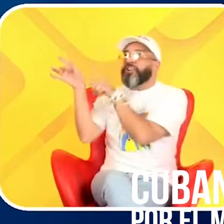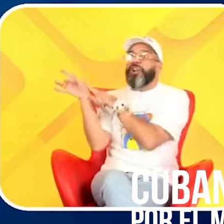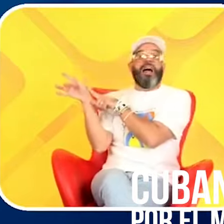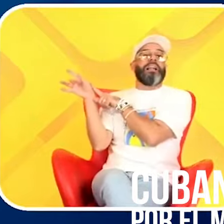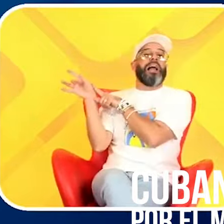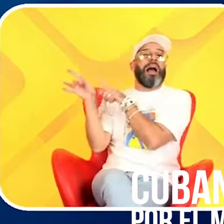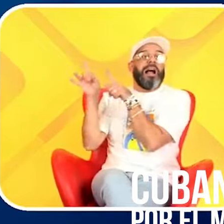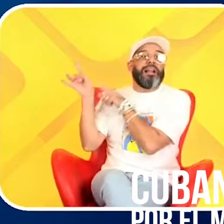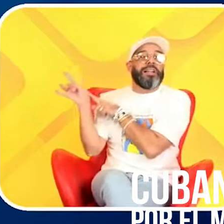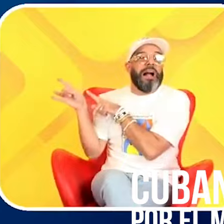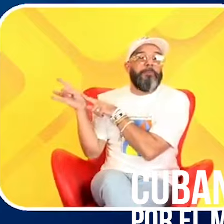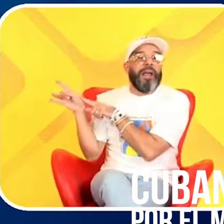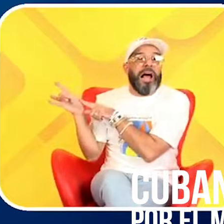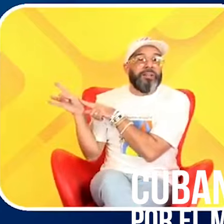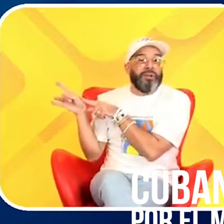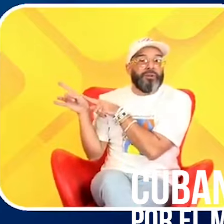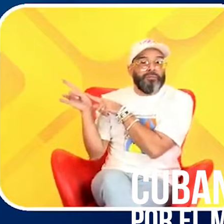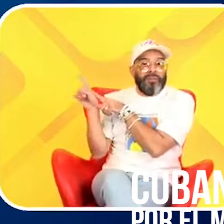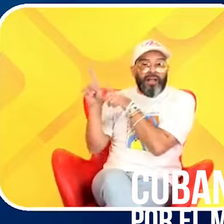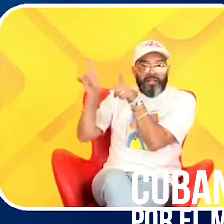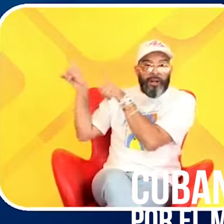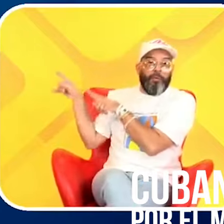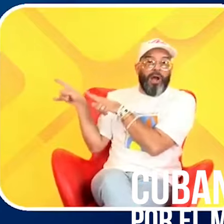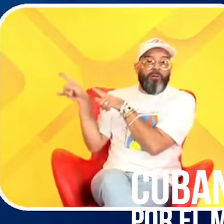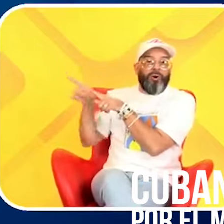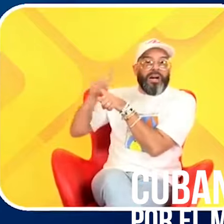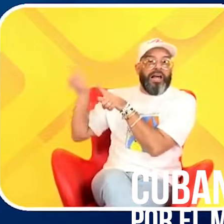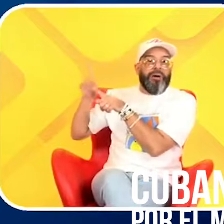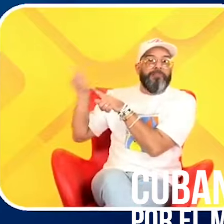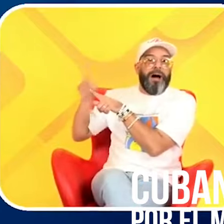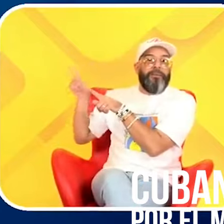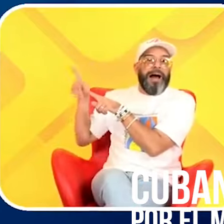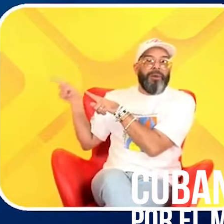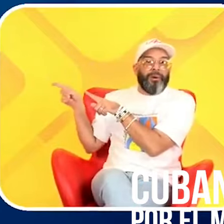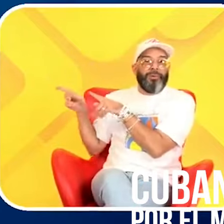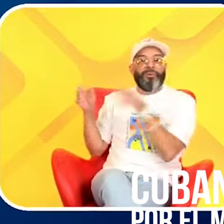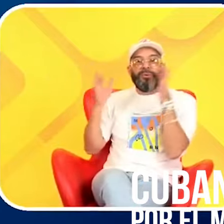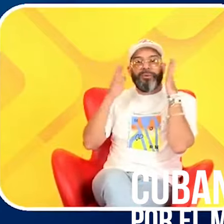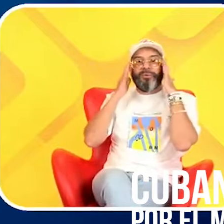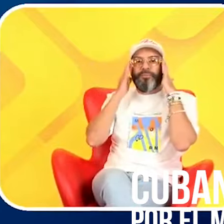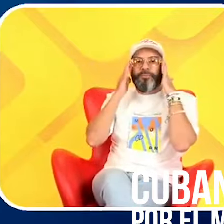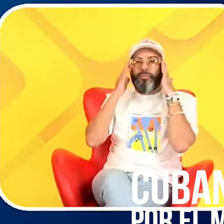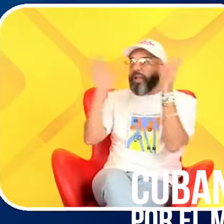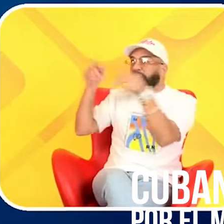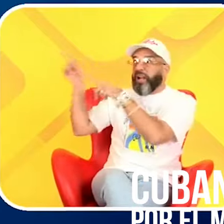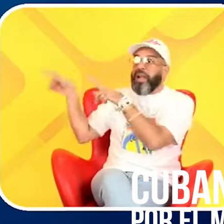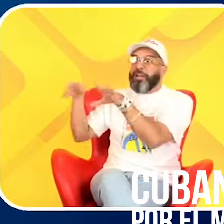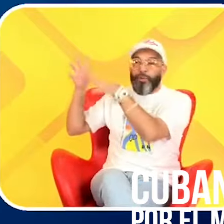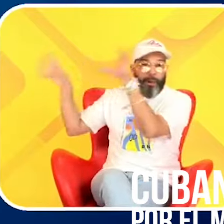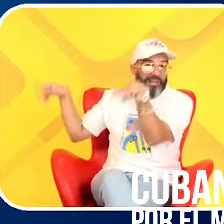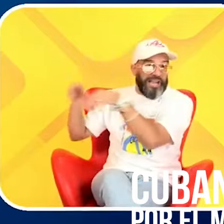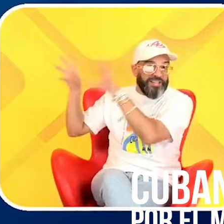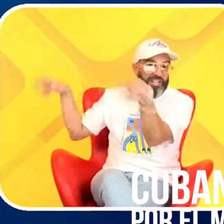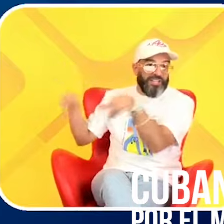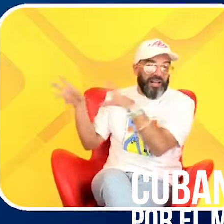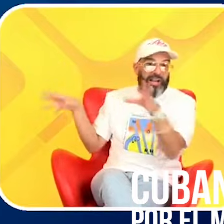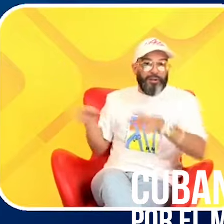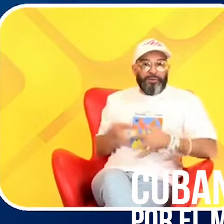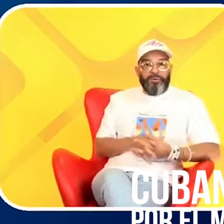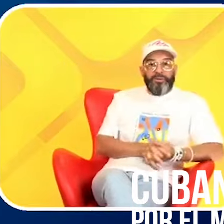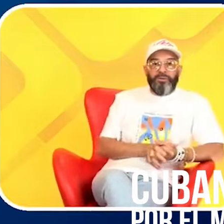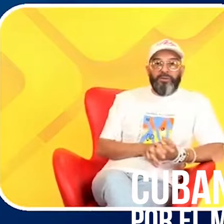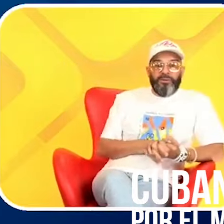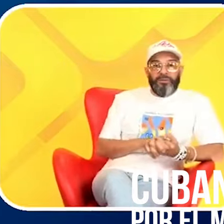Esta es la solidaridad a la que están apelando, la de este pueblo que cada vez es más bárbaro, entre ellos, para matarse